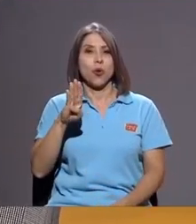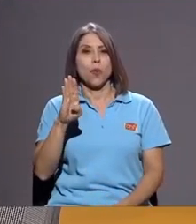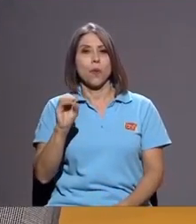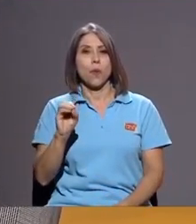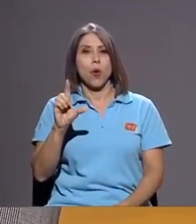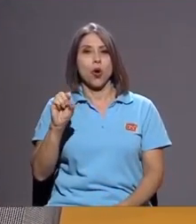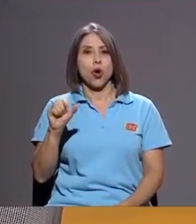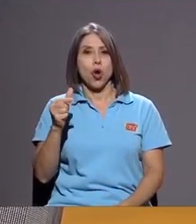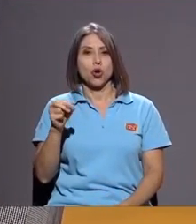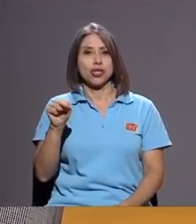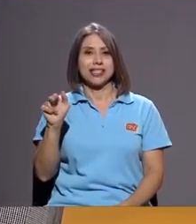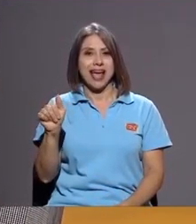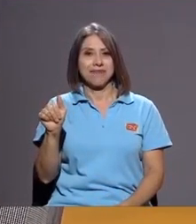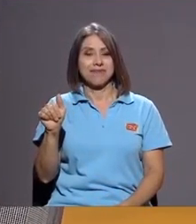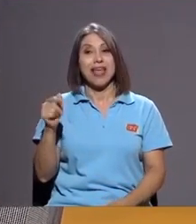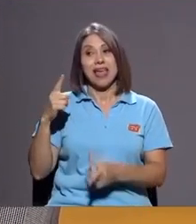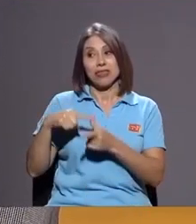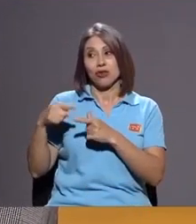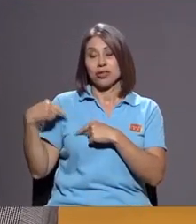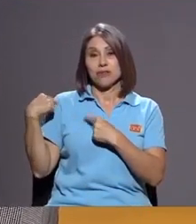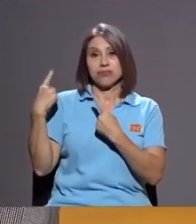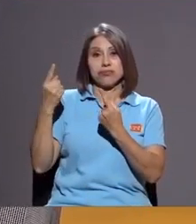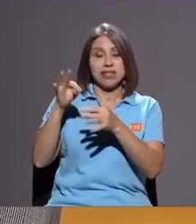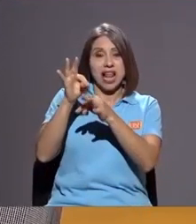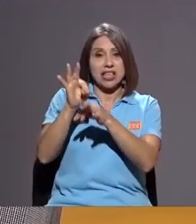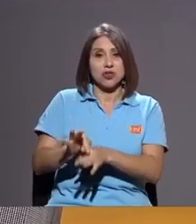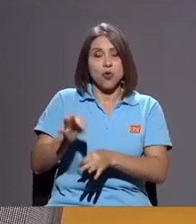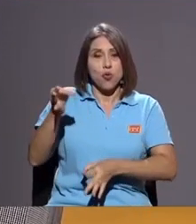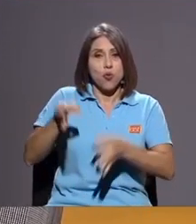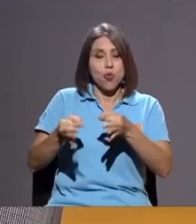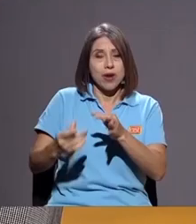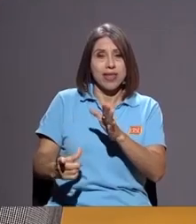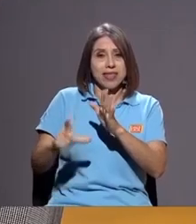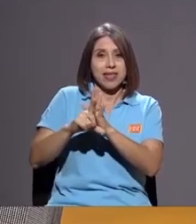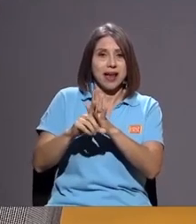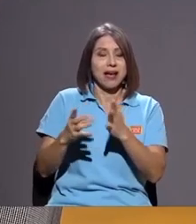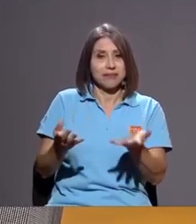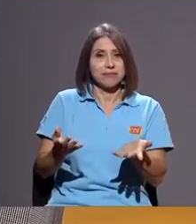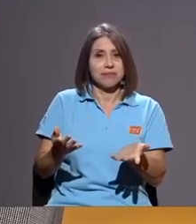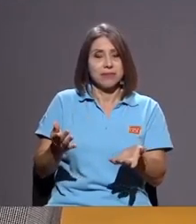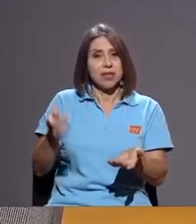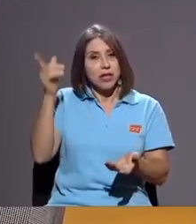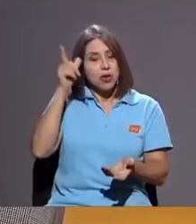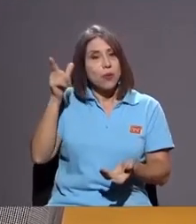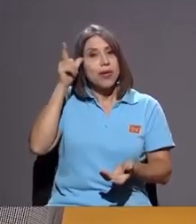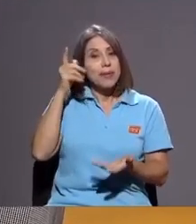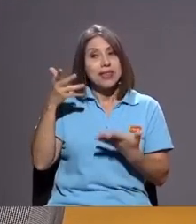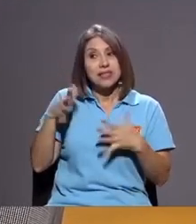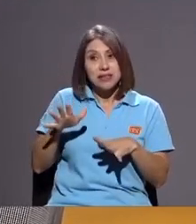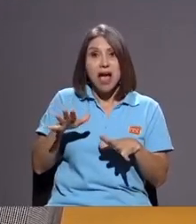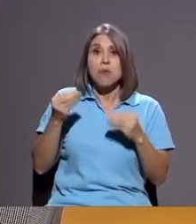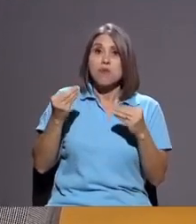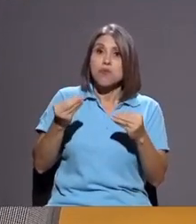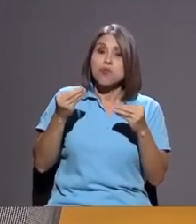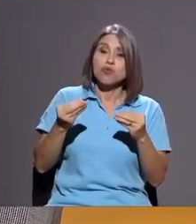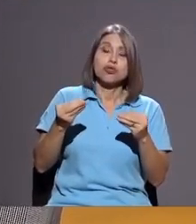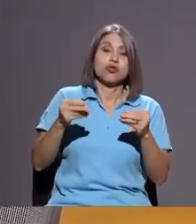entonces hay una gran tradición jurídica y obviamente ha producido grandes